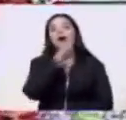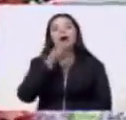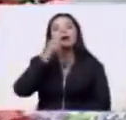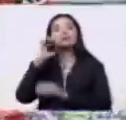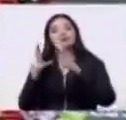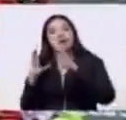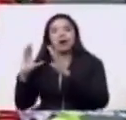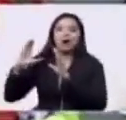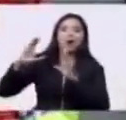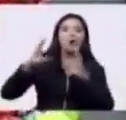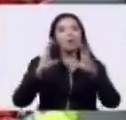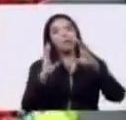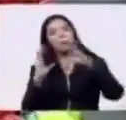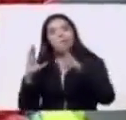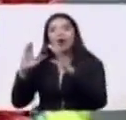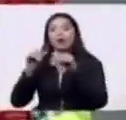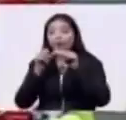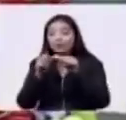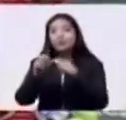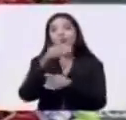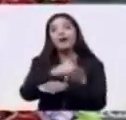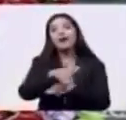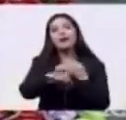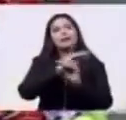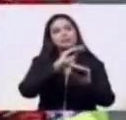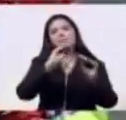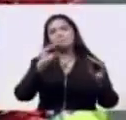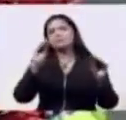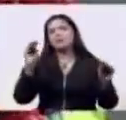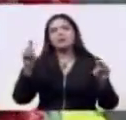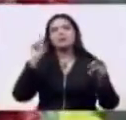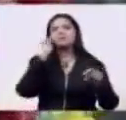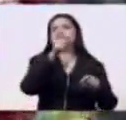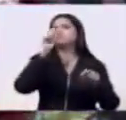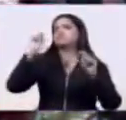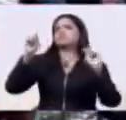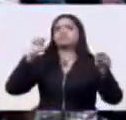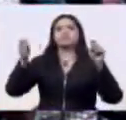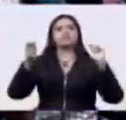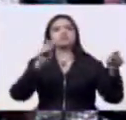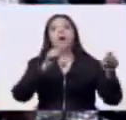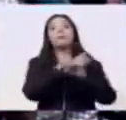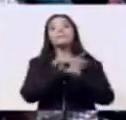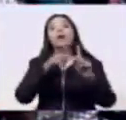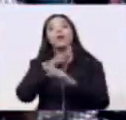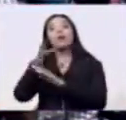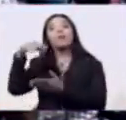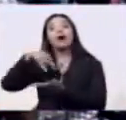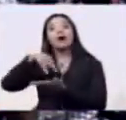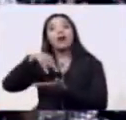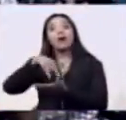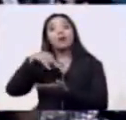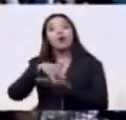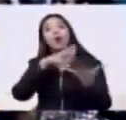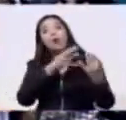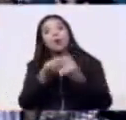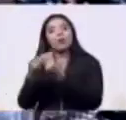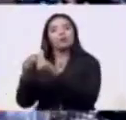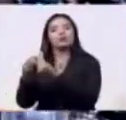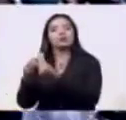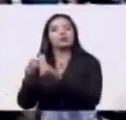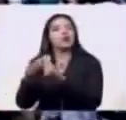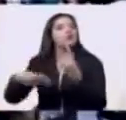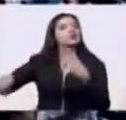continúa ese San Juan en la calle exorcizando, pero también nos vamos a Carabobo, nos vamos junto a nuestras